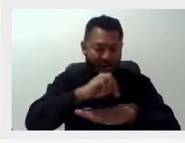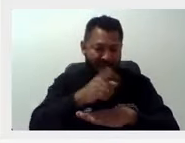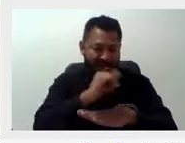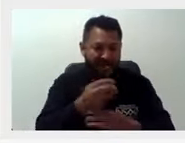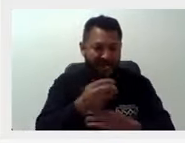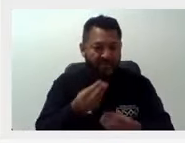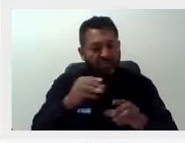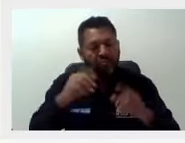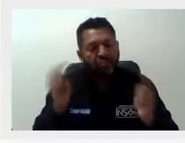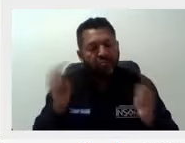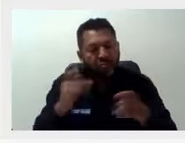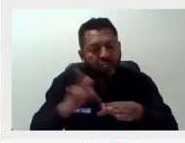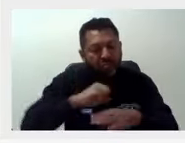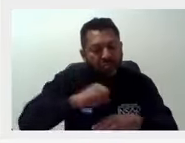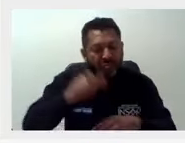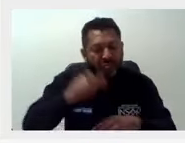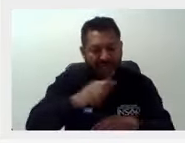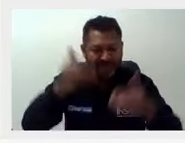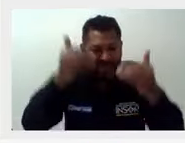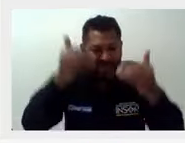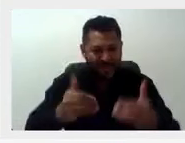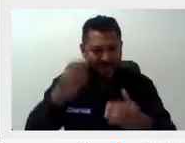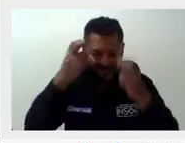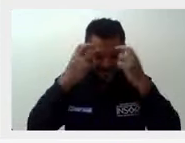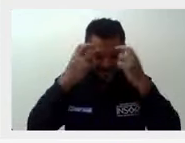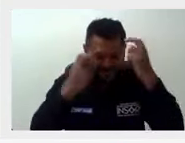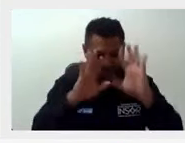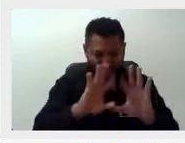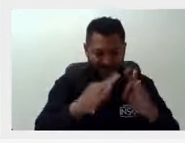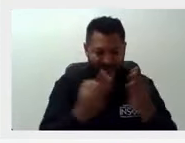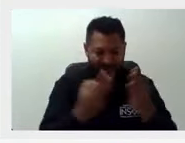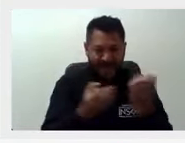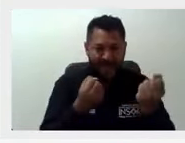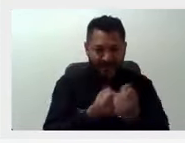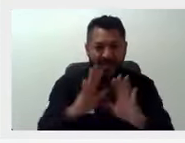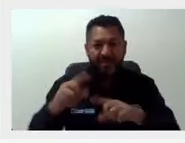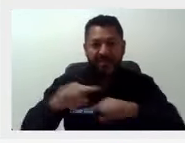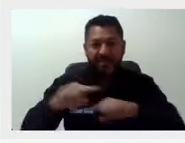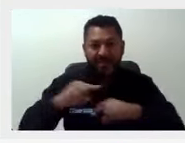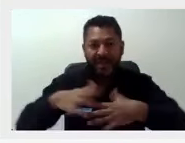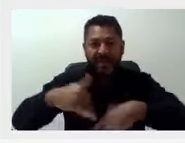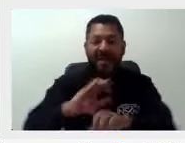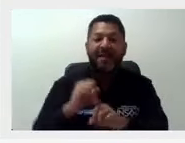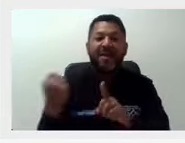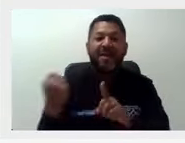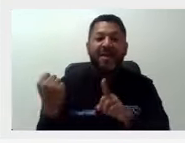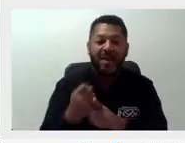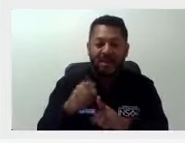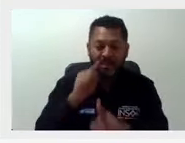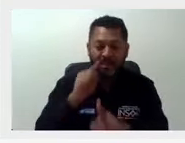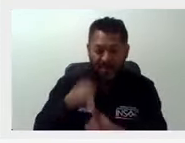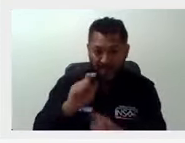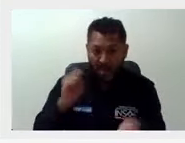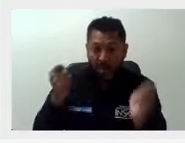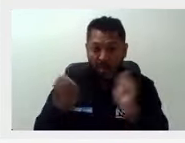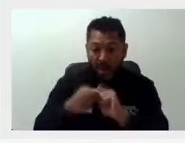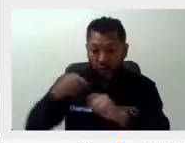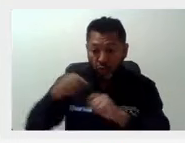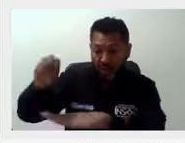con discapacidad intelectual y de sus familias. Es coordinadora de la red de Familias por el Cambio que reúne a organizaciones